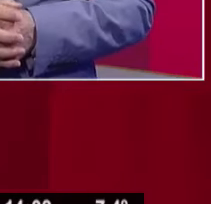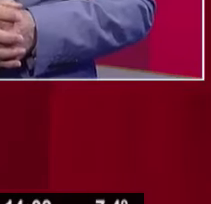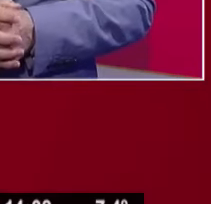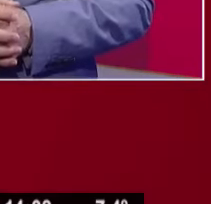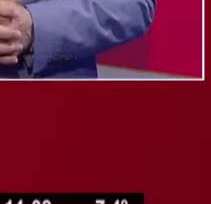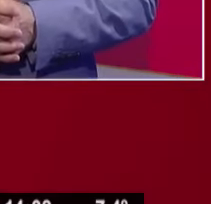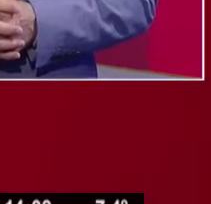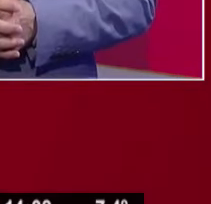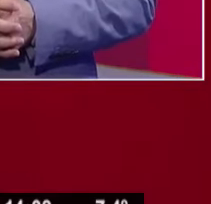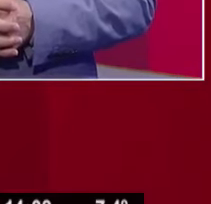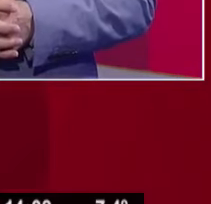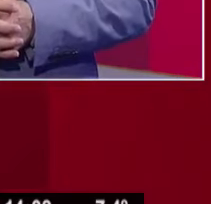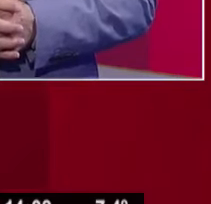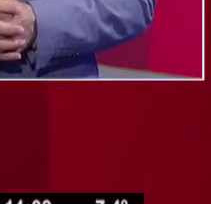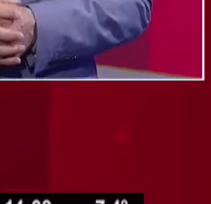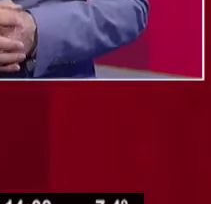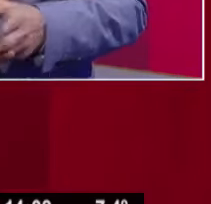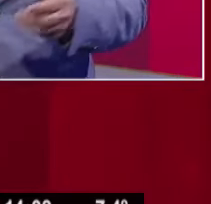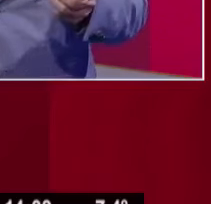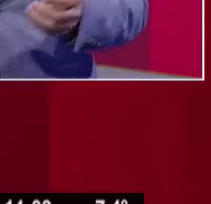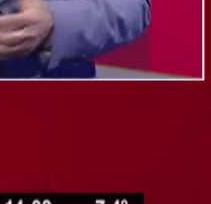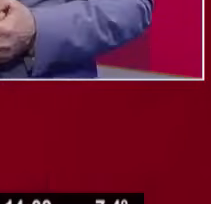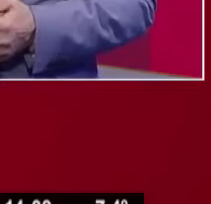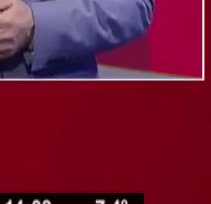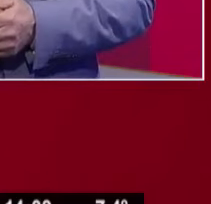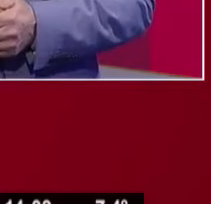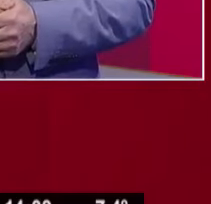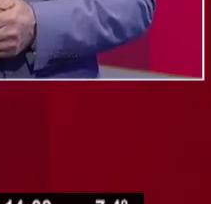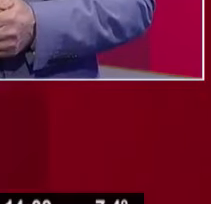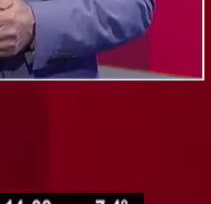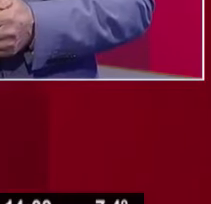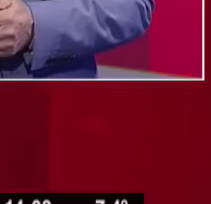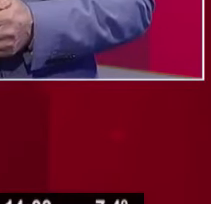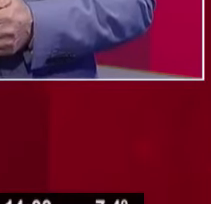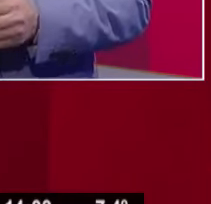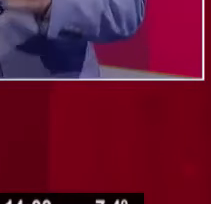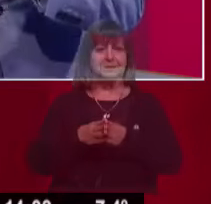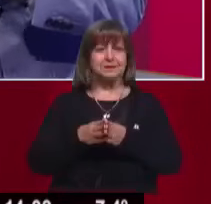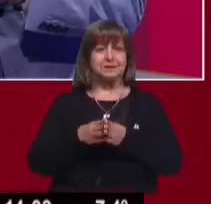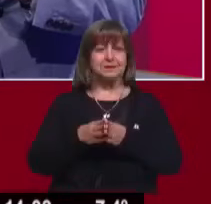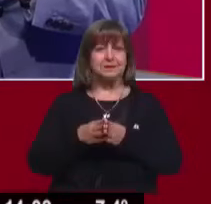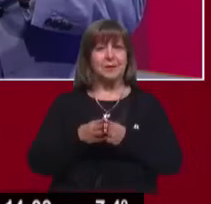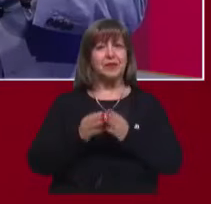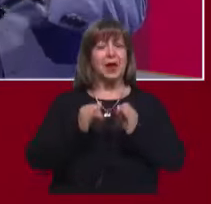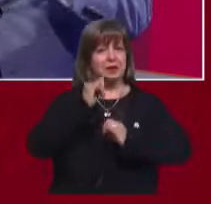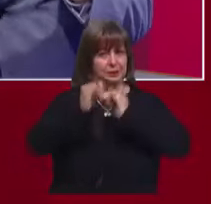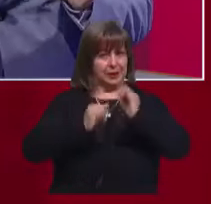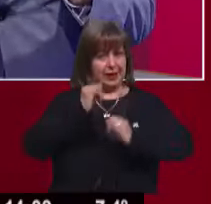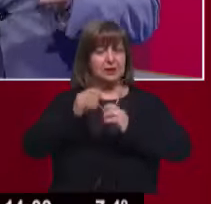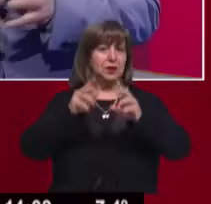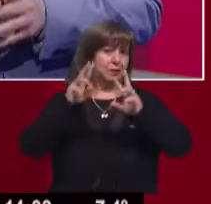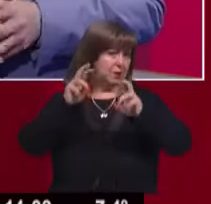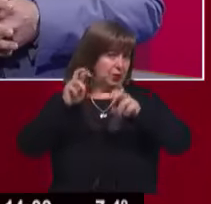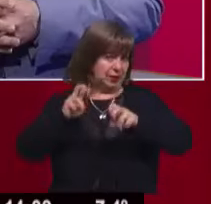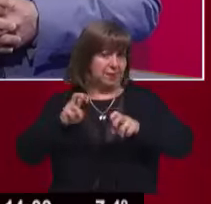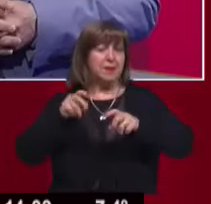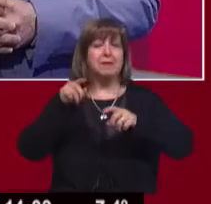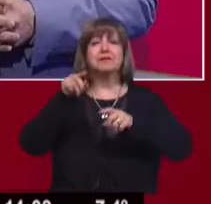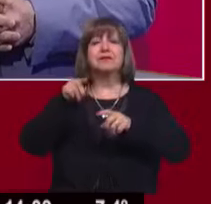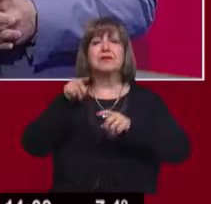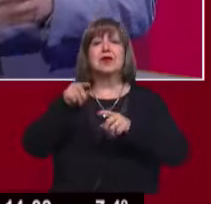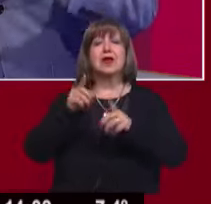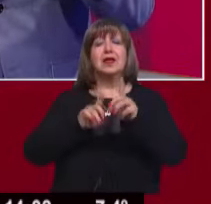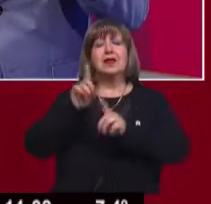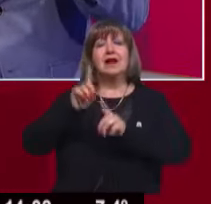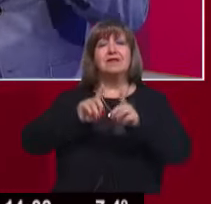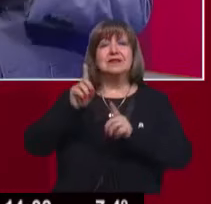bien visto por los gobiernos provinciales. Lo demás, Carlos, sí. No, no, terminé esa idea. Sí, la otra idea es, respecto a lo financiero, el